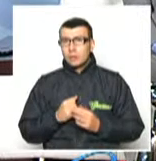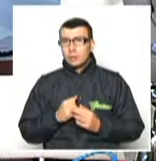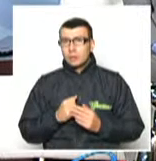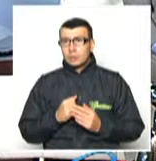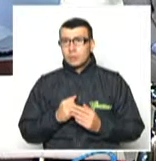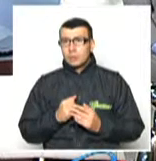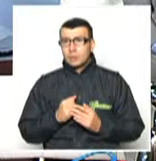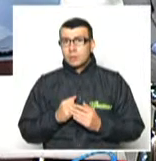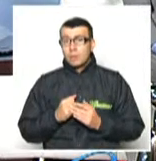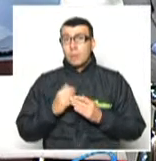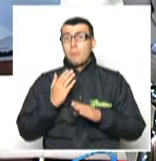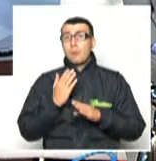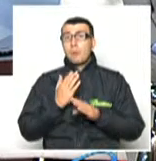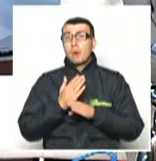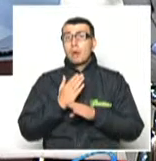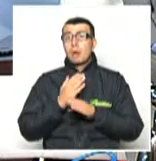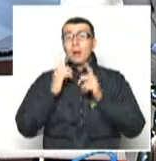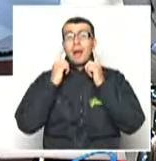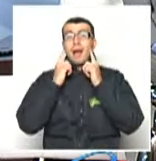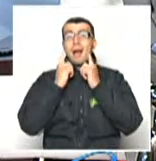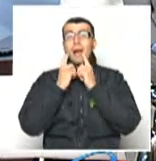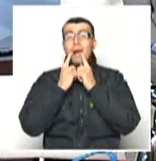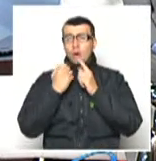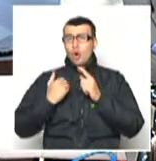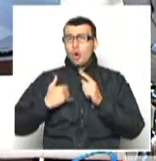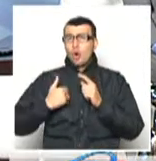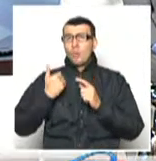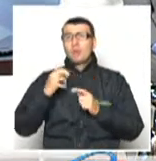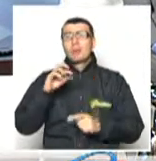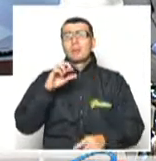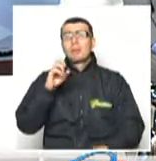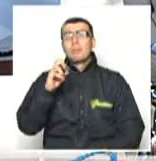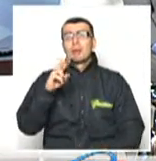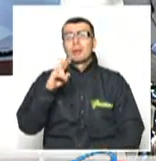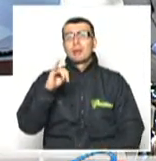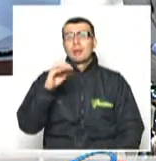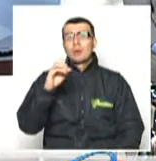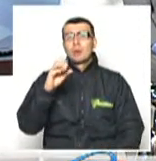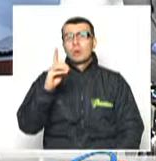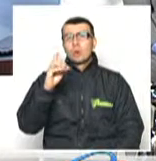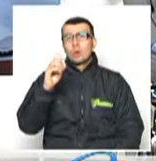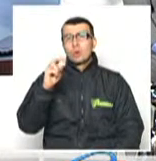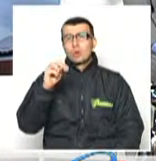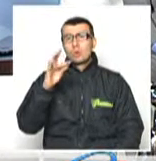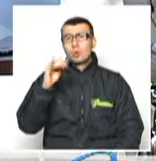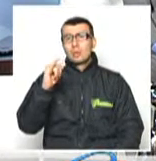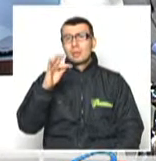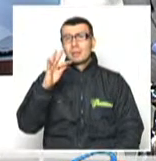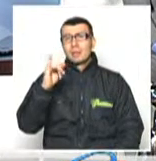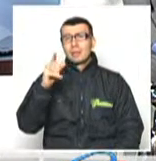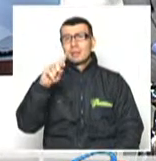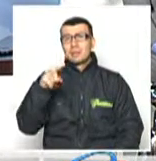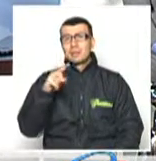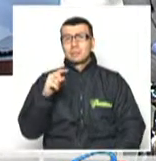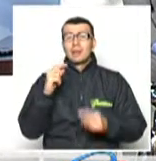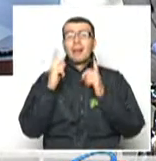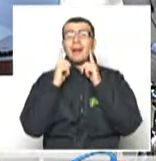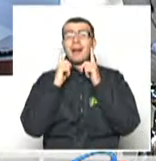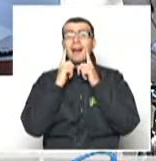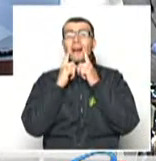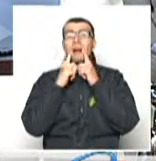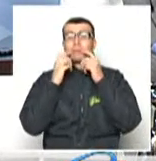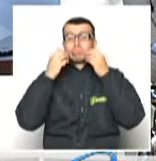una periodontitis desde muy joven. He perdido la mayoría, pues mis dientes todos ya se me